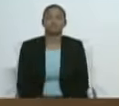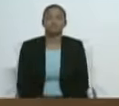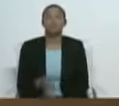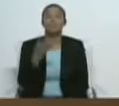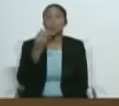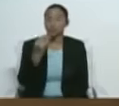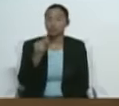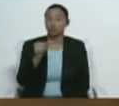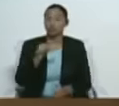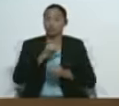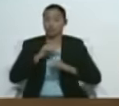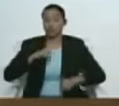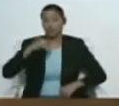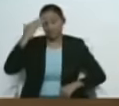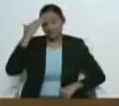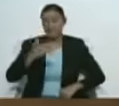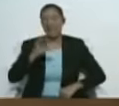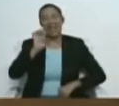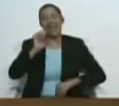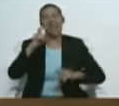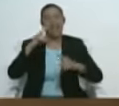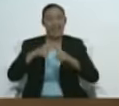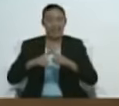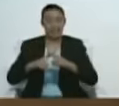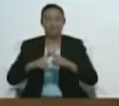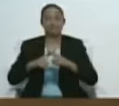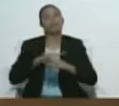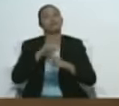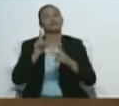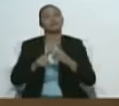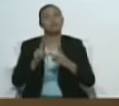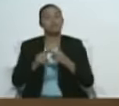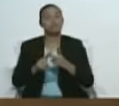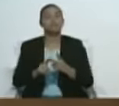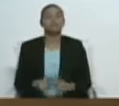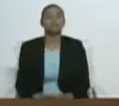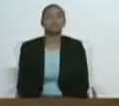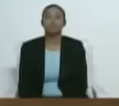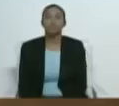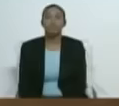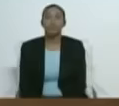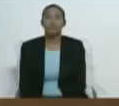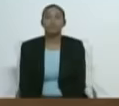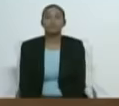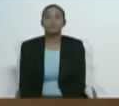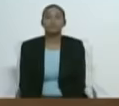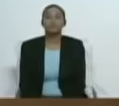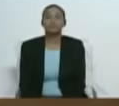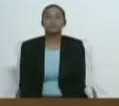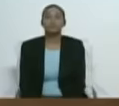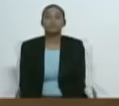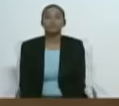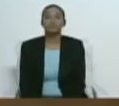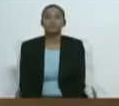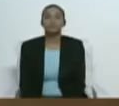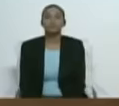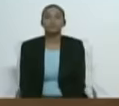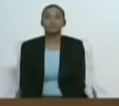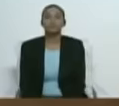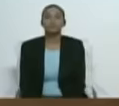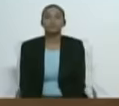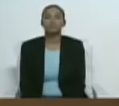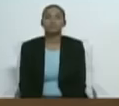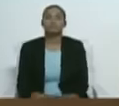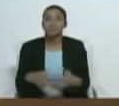desertores y a otros captados por servicio de inteligencia extranjera que detallamos a principios de año nos encontrábamos con un